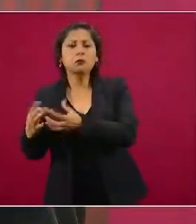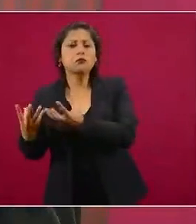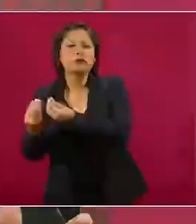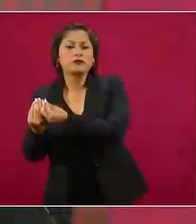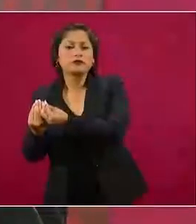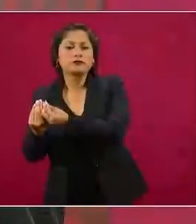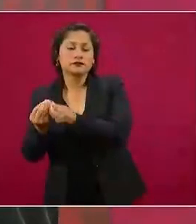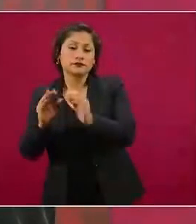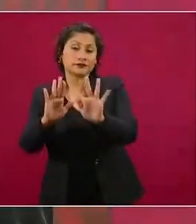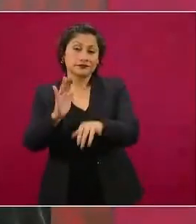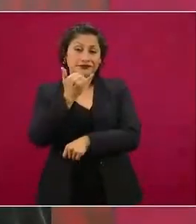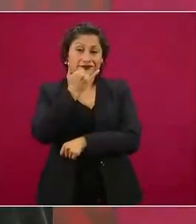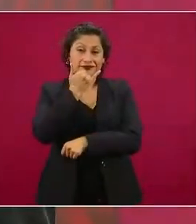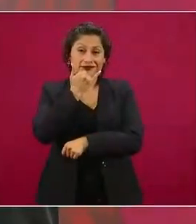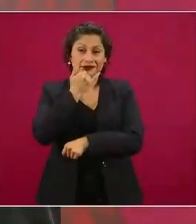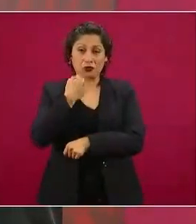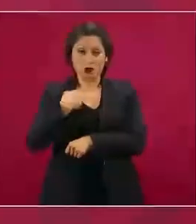muchos.